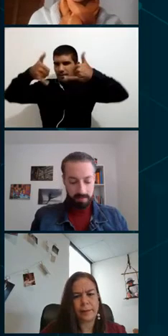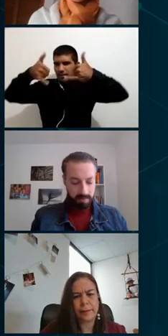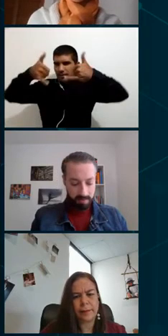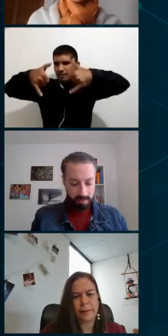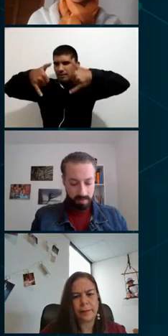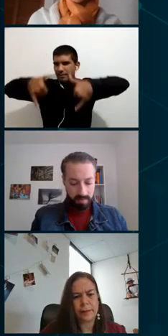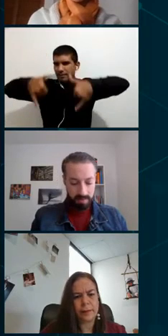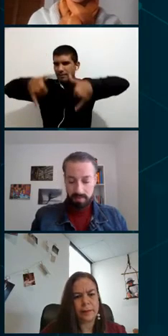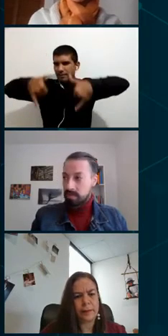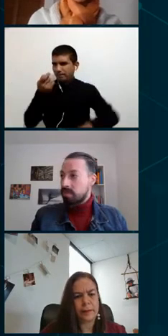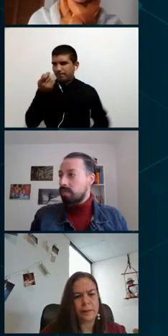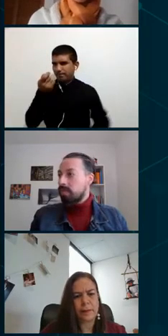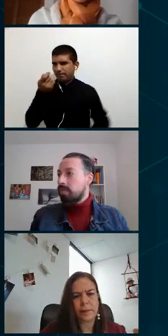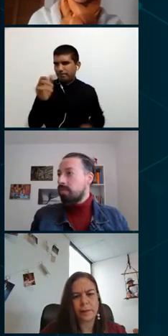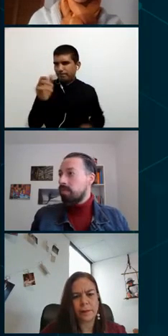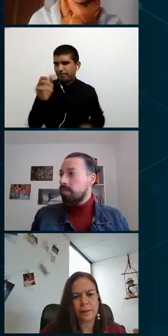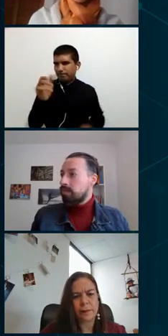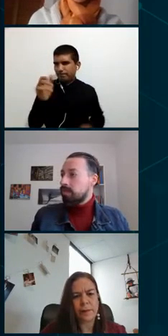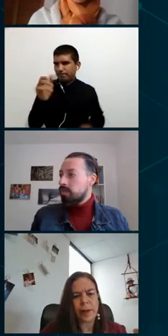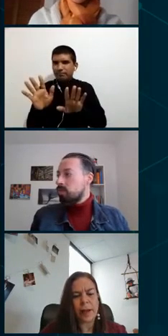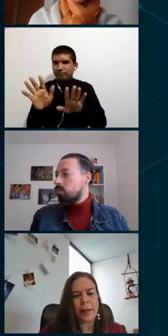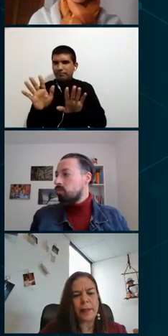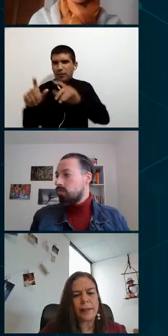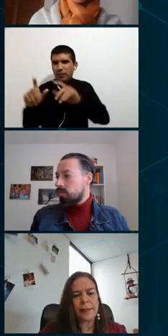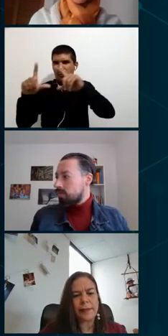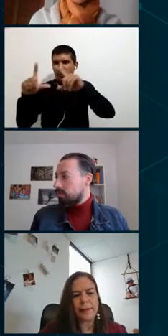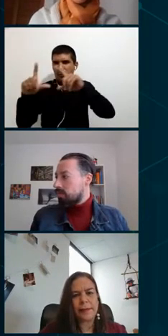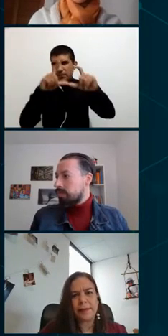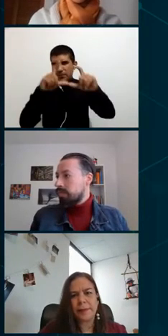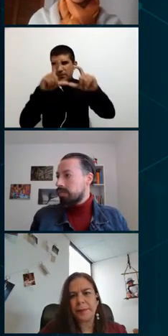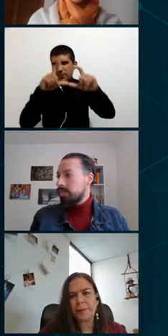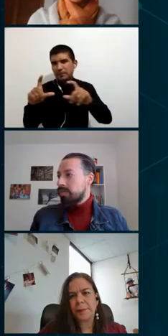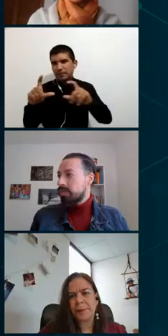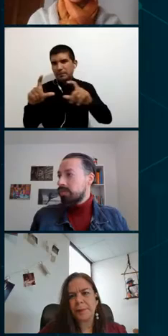Ahora, o sea, hay tantas mujeres maravillosas. A ver, ¿cuál me llevo? Me voy a llevar esto.